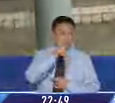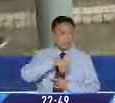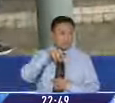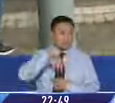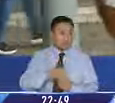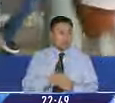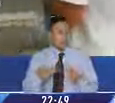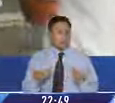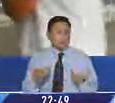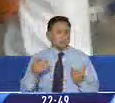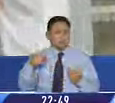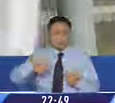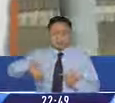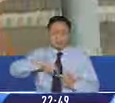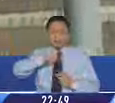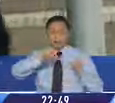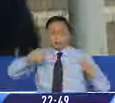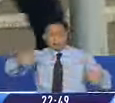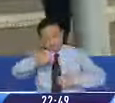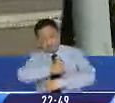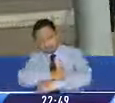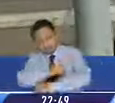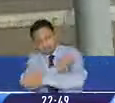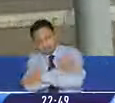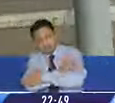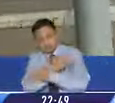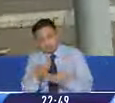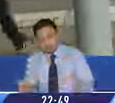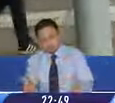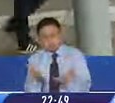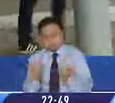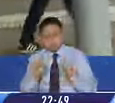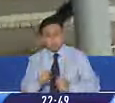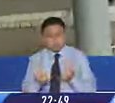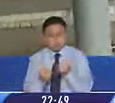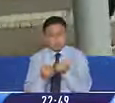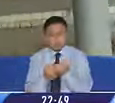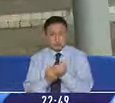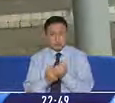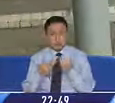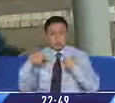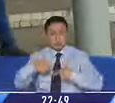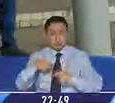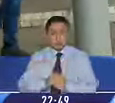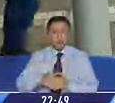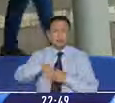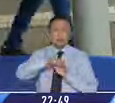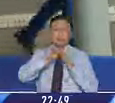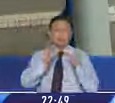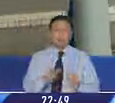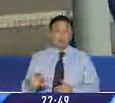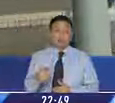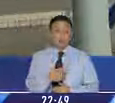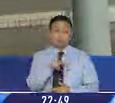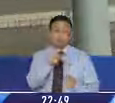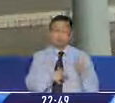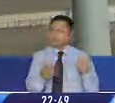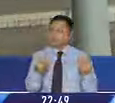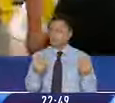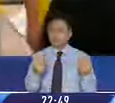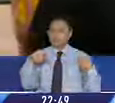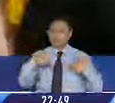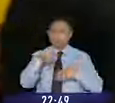como abrazando la gente. Está hoy la estrena de FanFest, de la Embajada del Hincha. Hay muchísima gente que